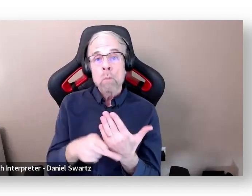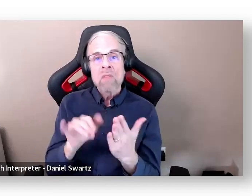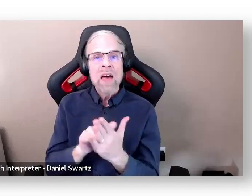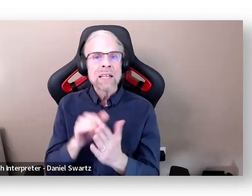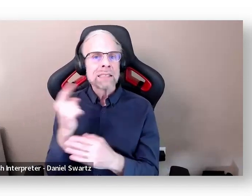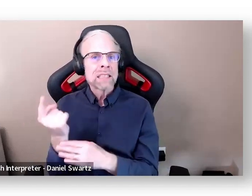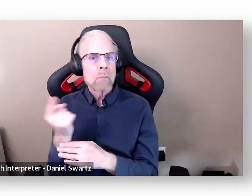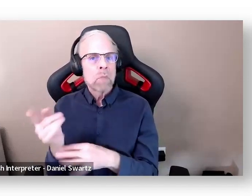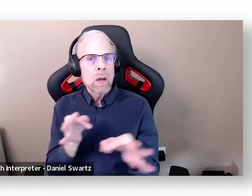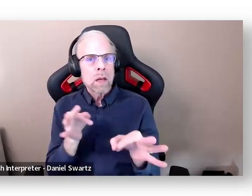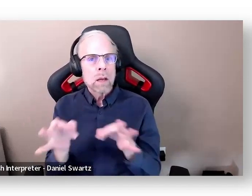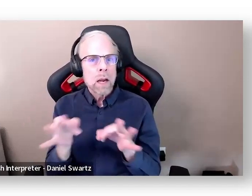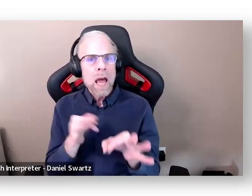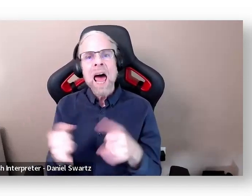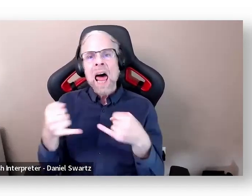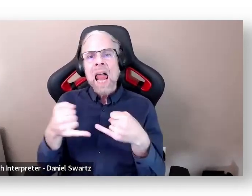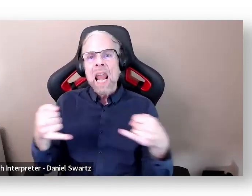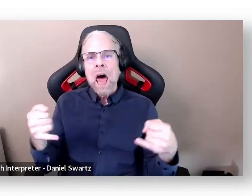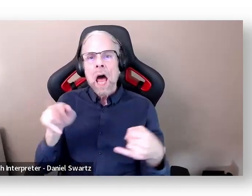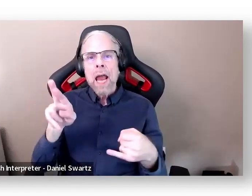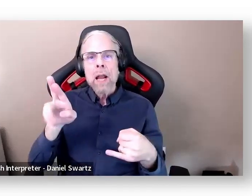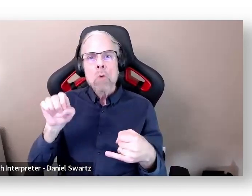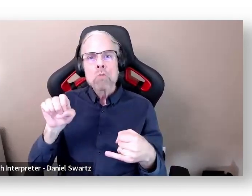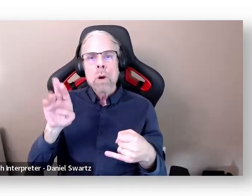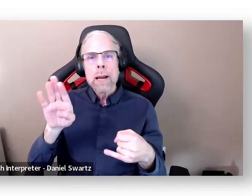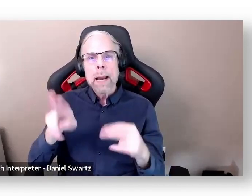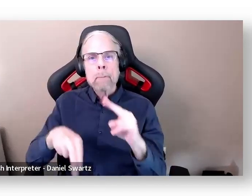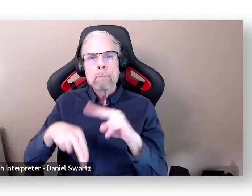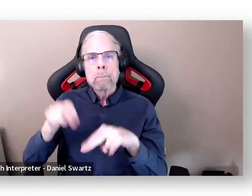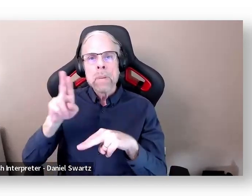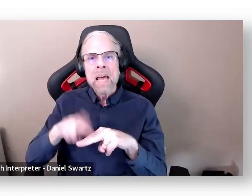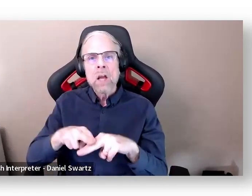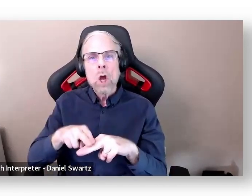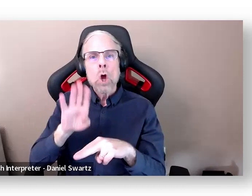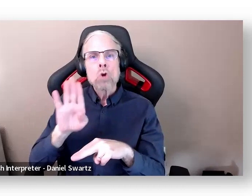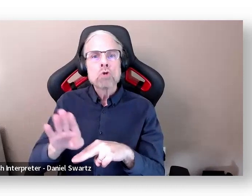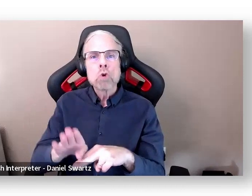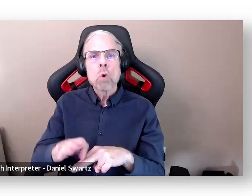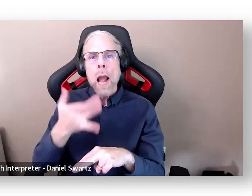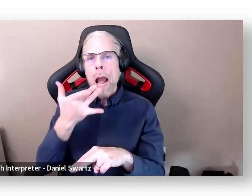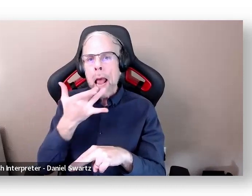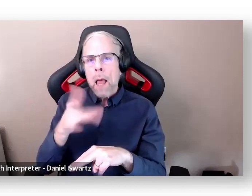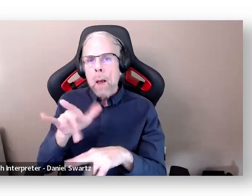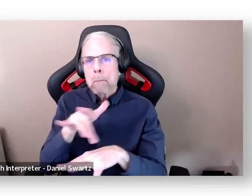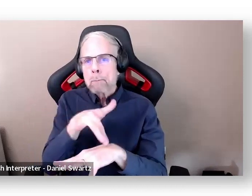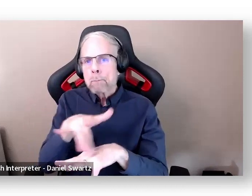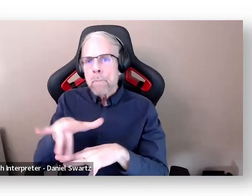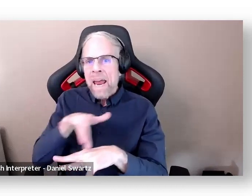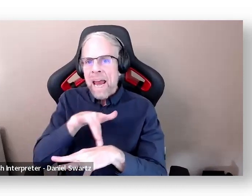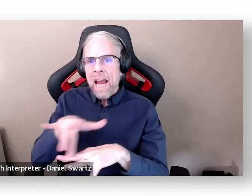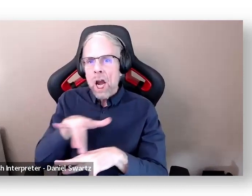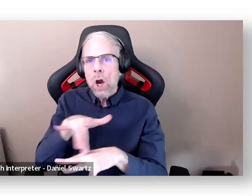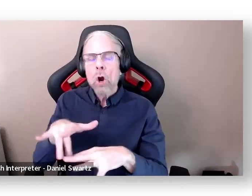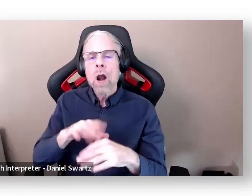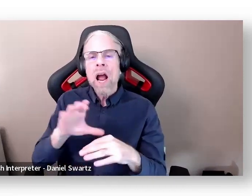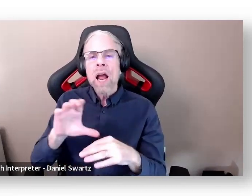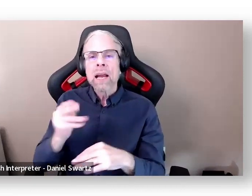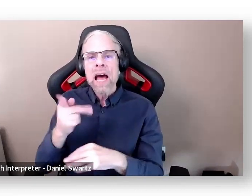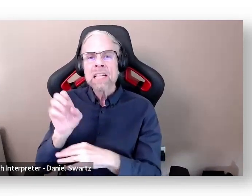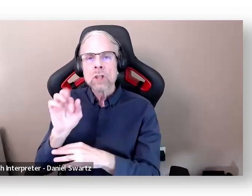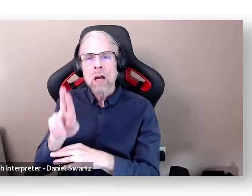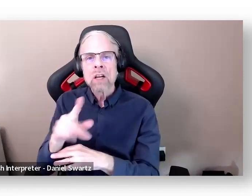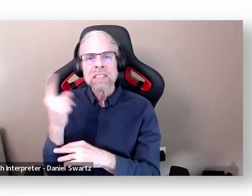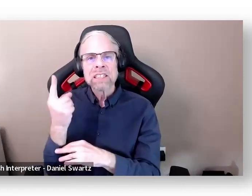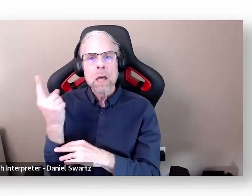No es el programa principal. es reconstruir las líneas,